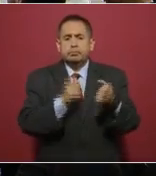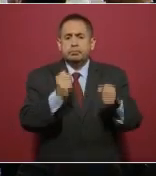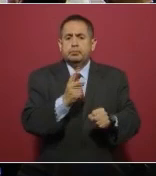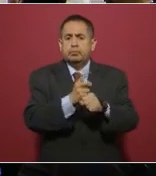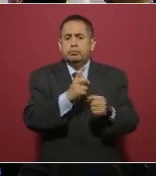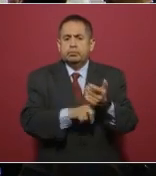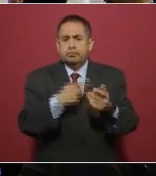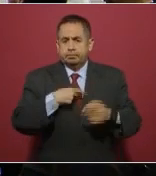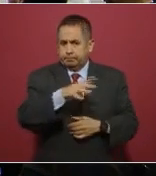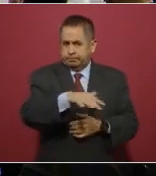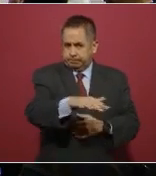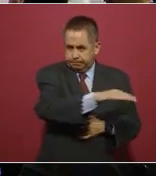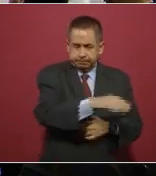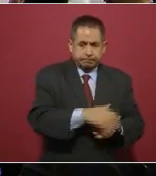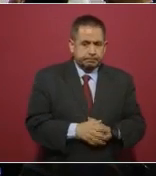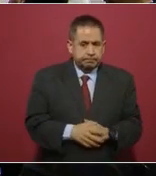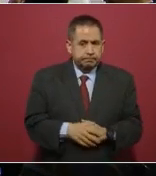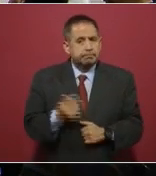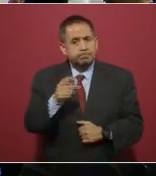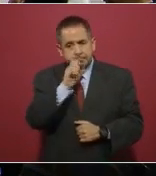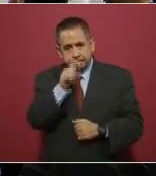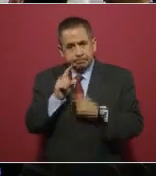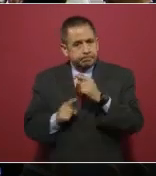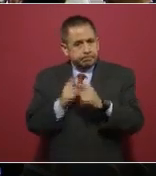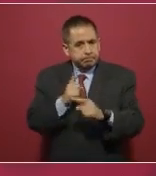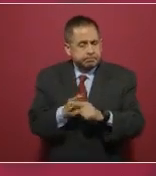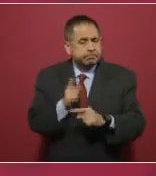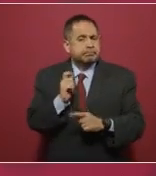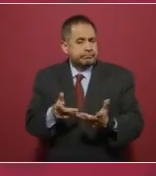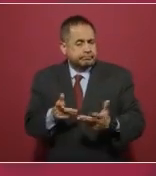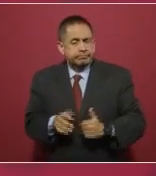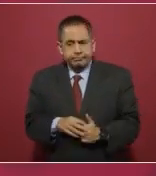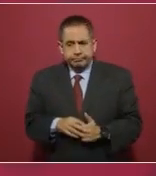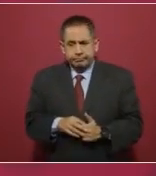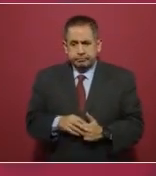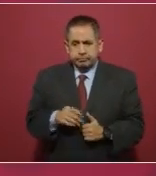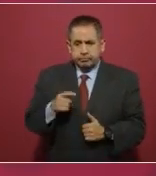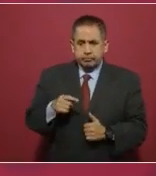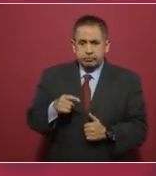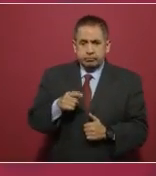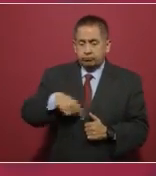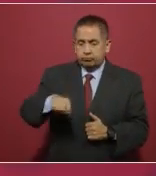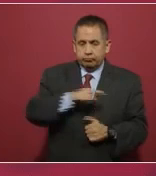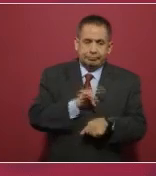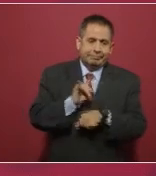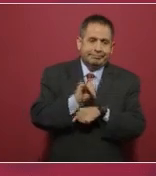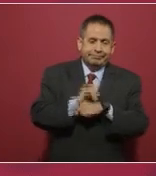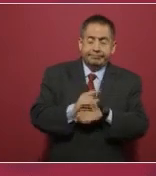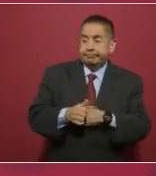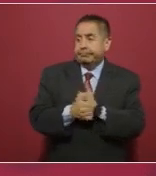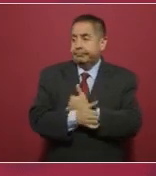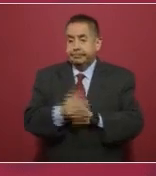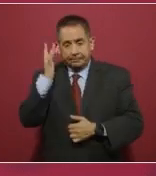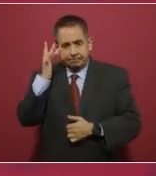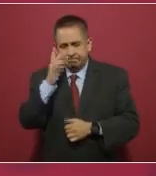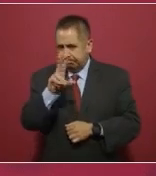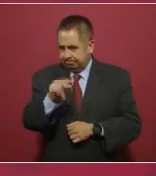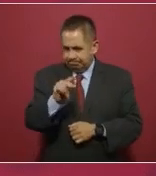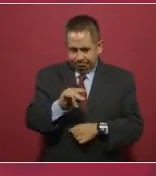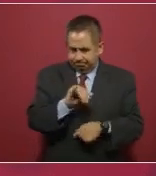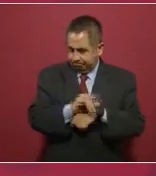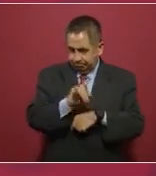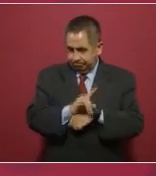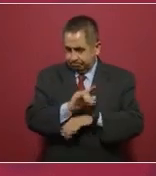Pero no solo es eso, vamos a poder, sin simulación, de